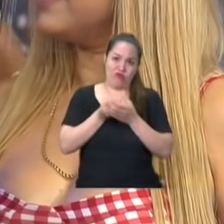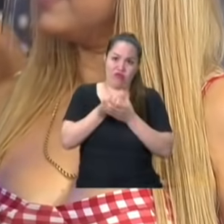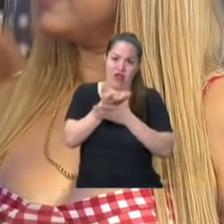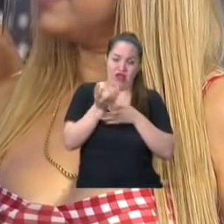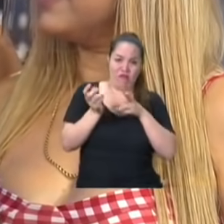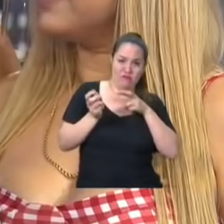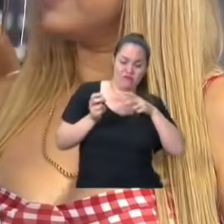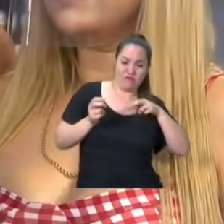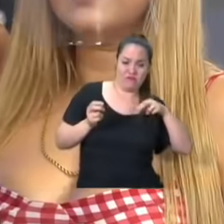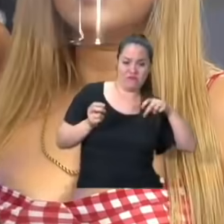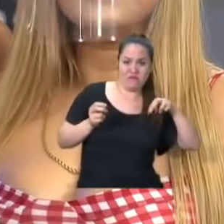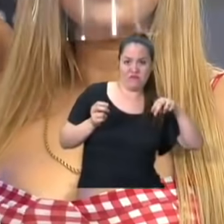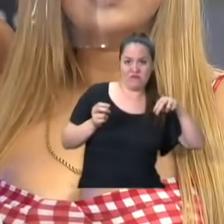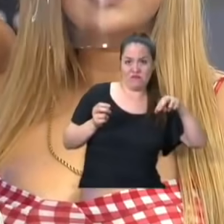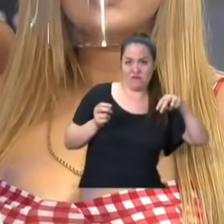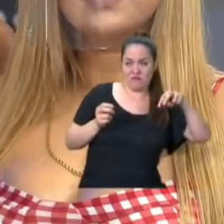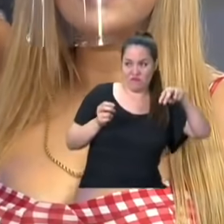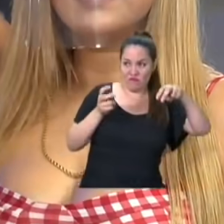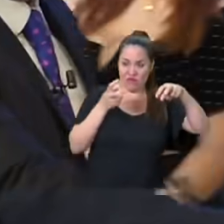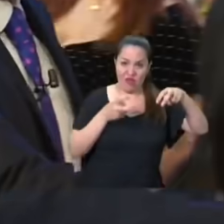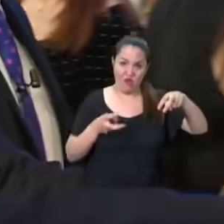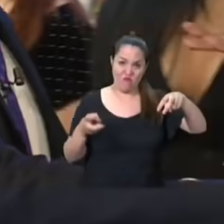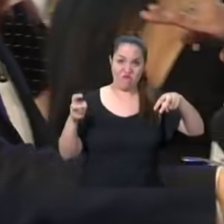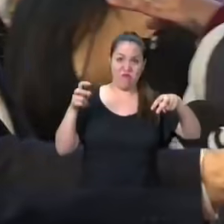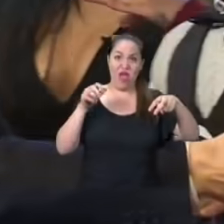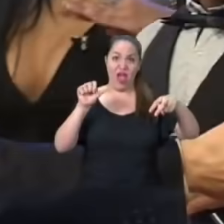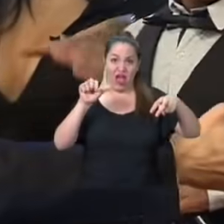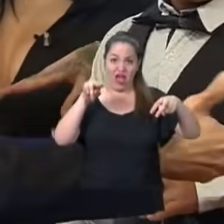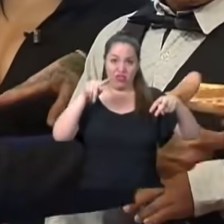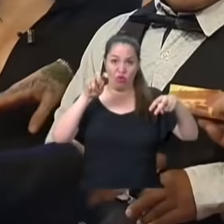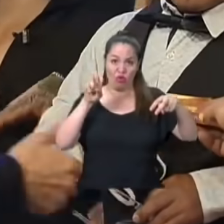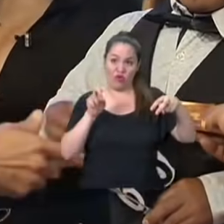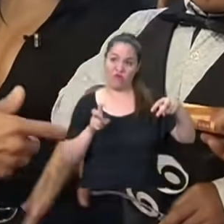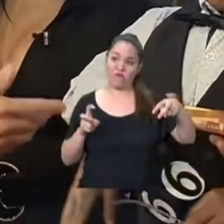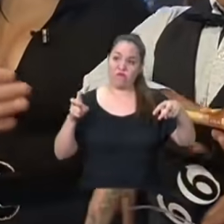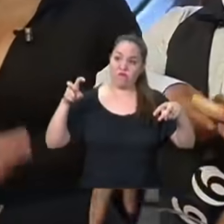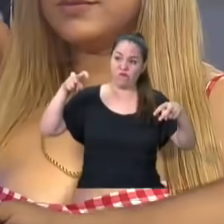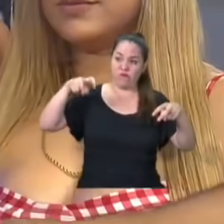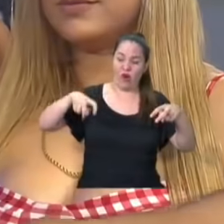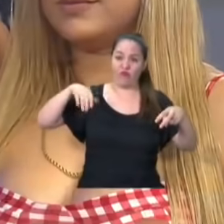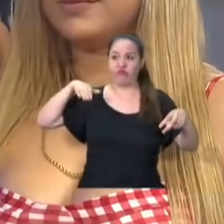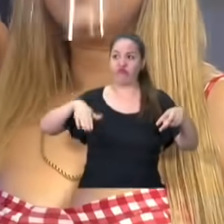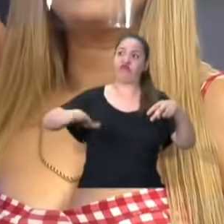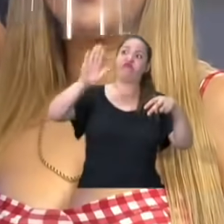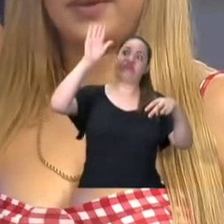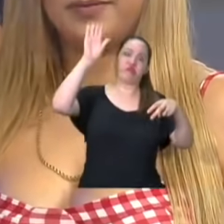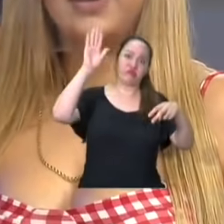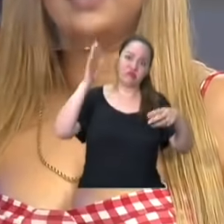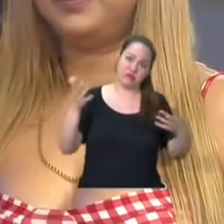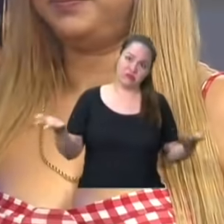Altonio apenas se sube a su camioneta. Ya está llegando más. Y la patina. Está llegando más.